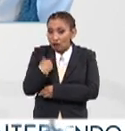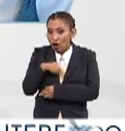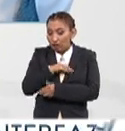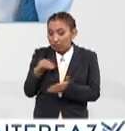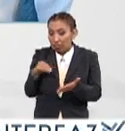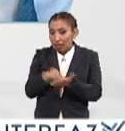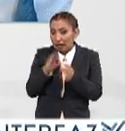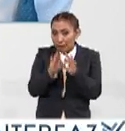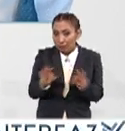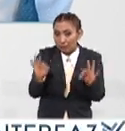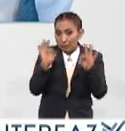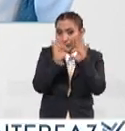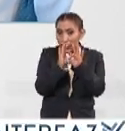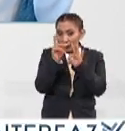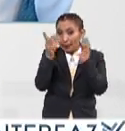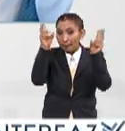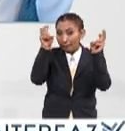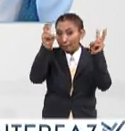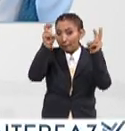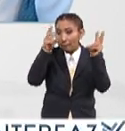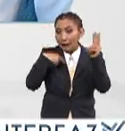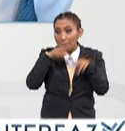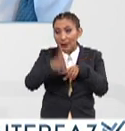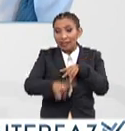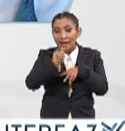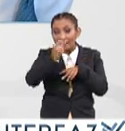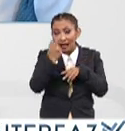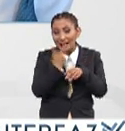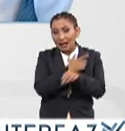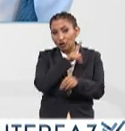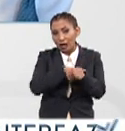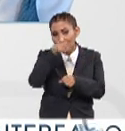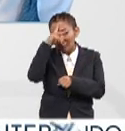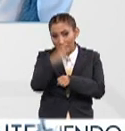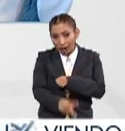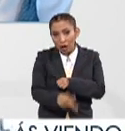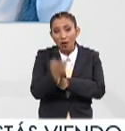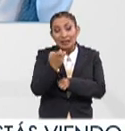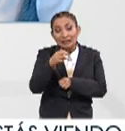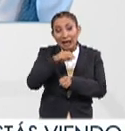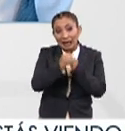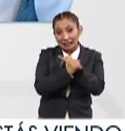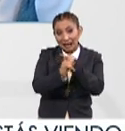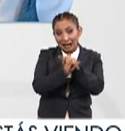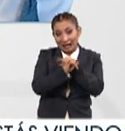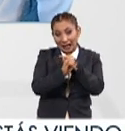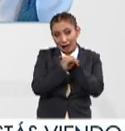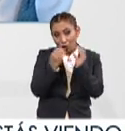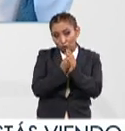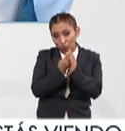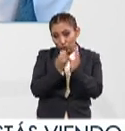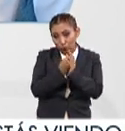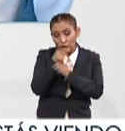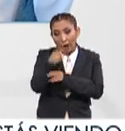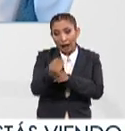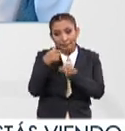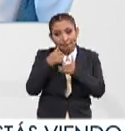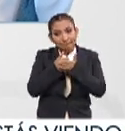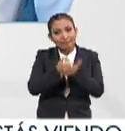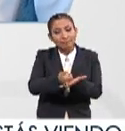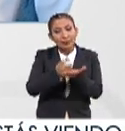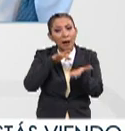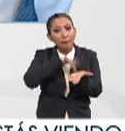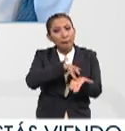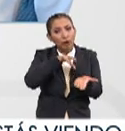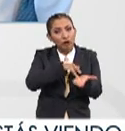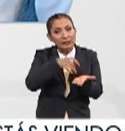la importancia de esta materia en realidad dentro del Tecnológico Nacional de México, y este MOOC ha encaminado precisamente a